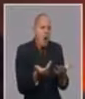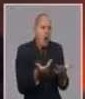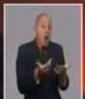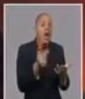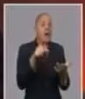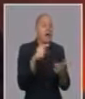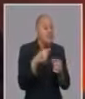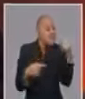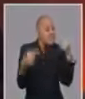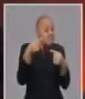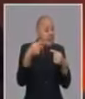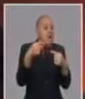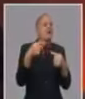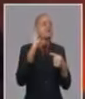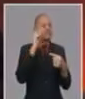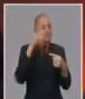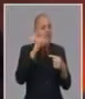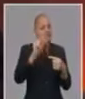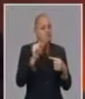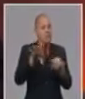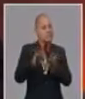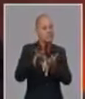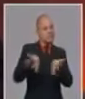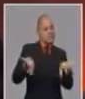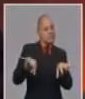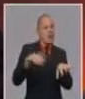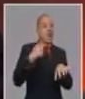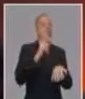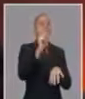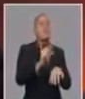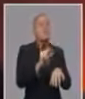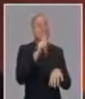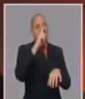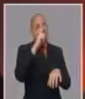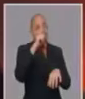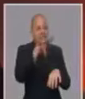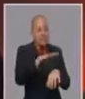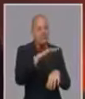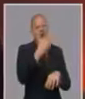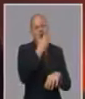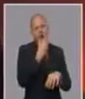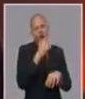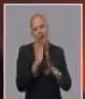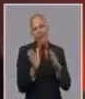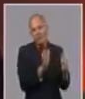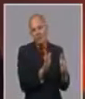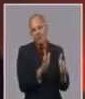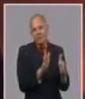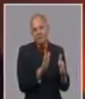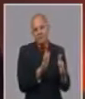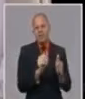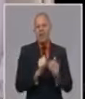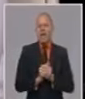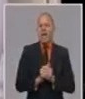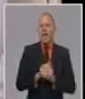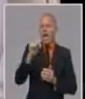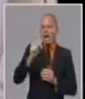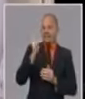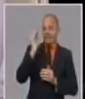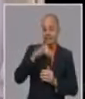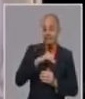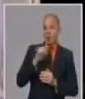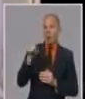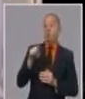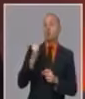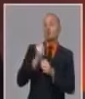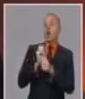de relajamiento en los sectores poblacionales más jóvenes, digamos los niños y los adolescentes. Daniel, en el instituto